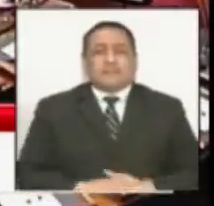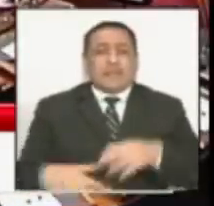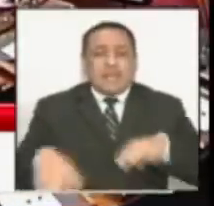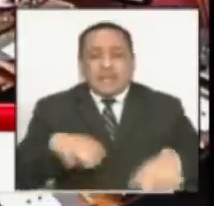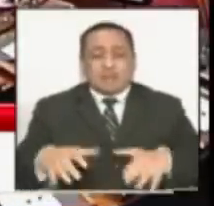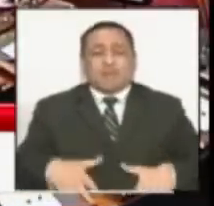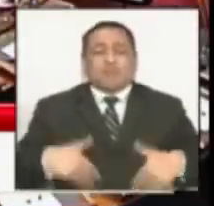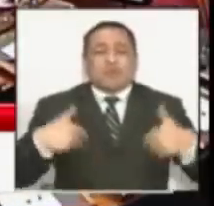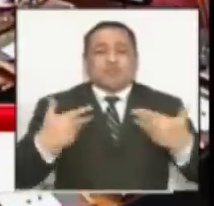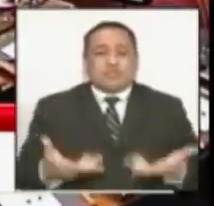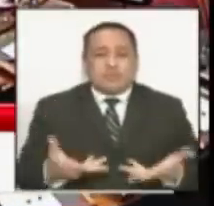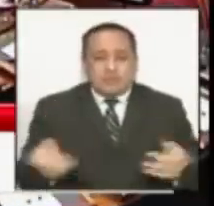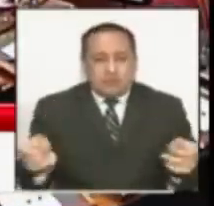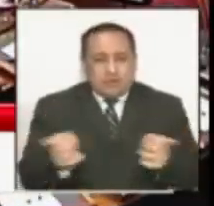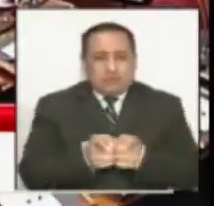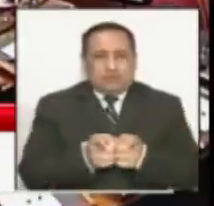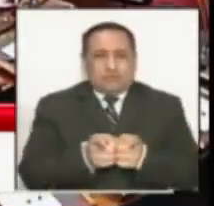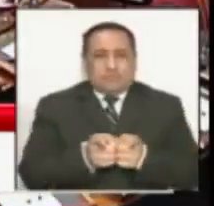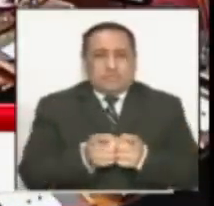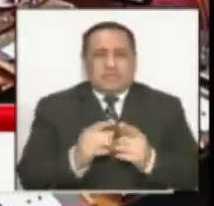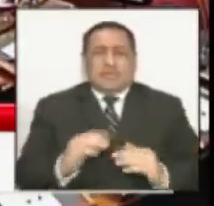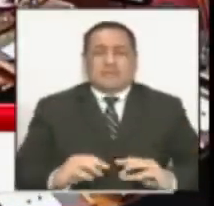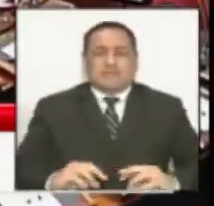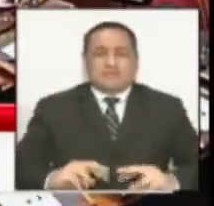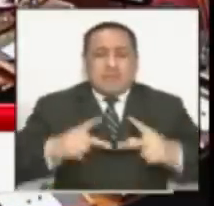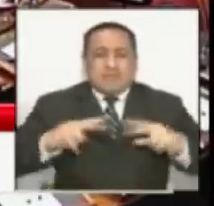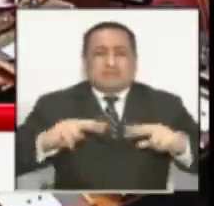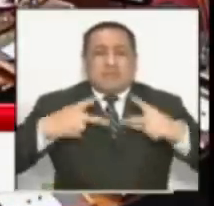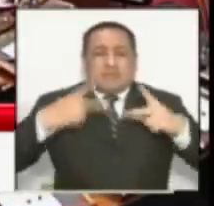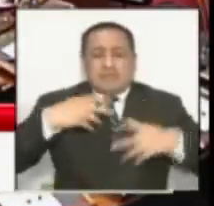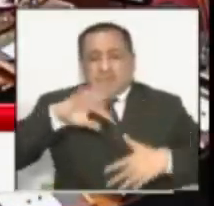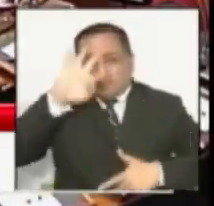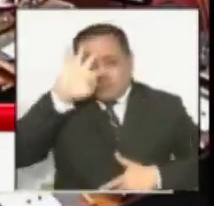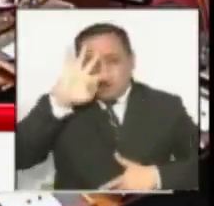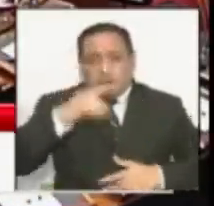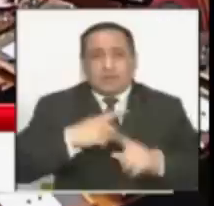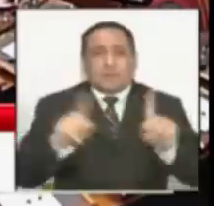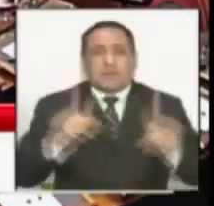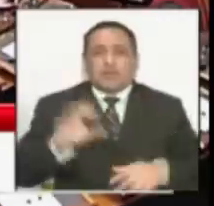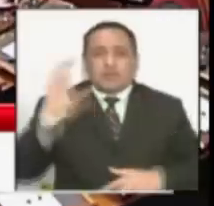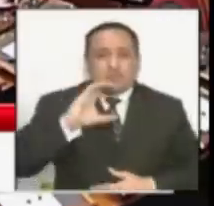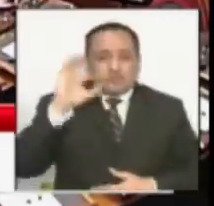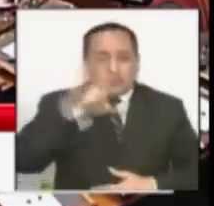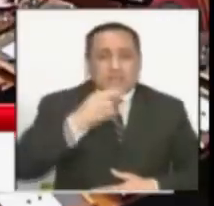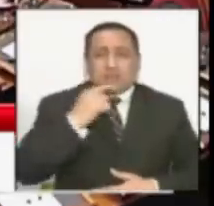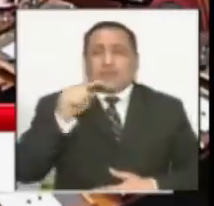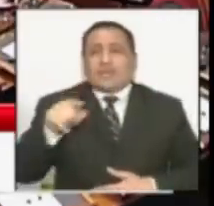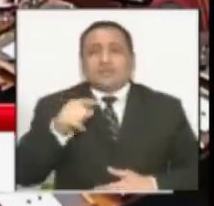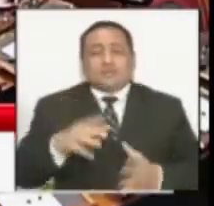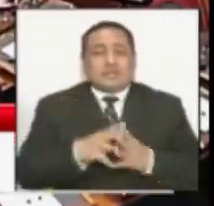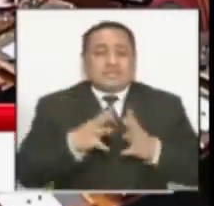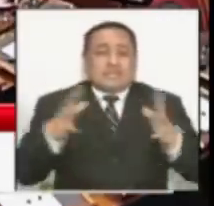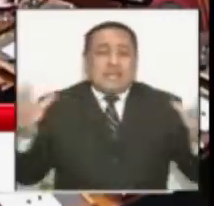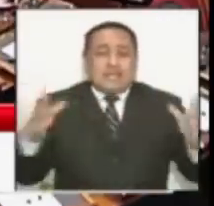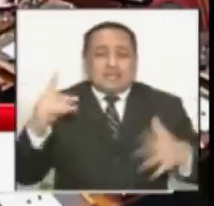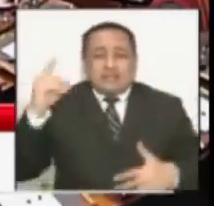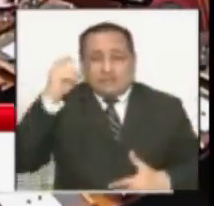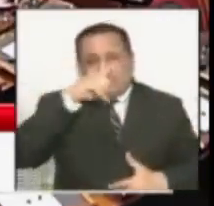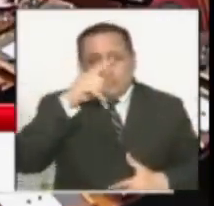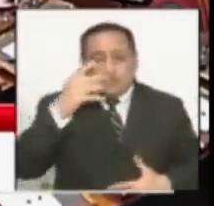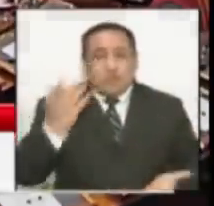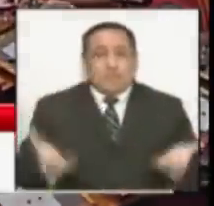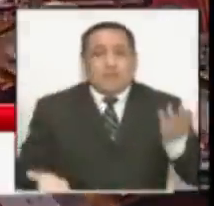Haremos lo posible por reducir el incremento de los contagios, pero buscando eso que es tan difícil,